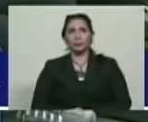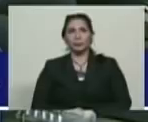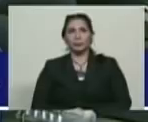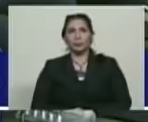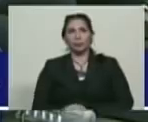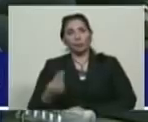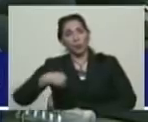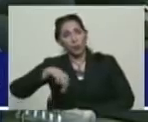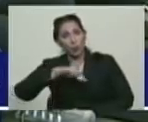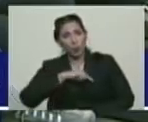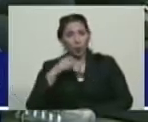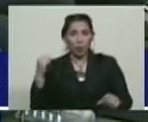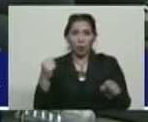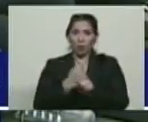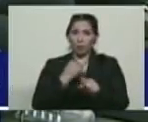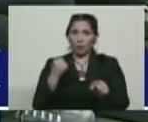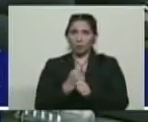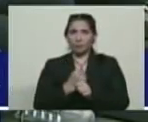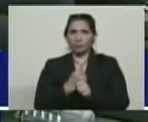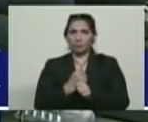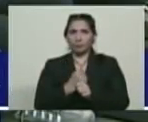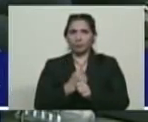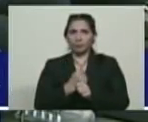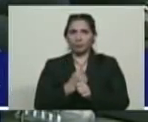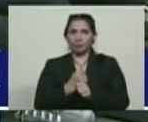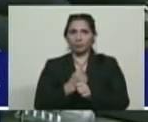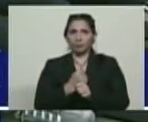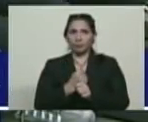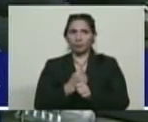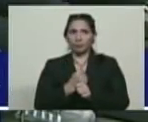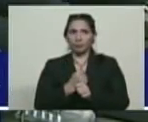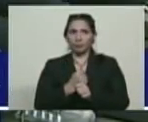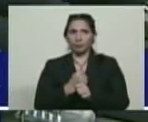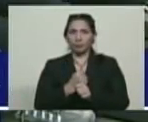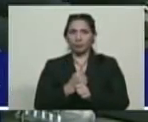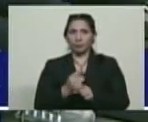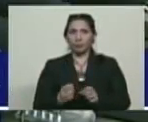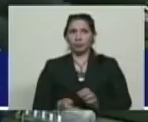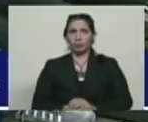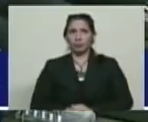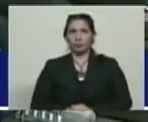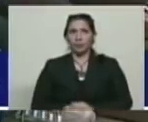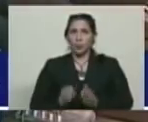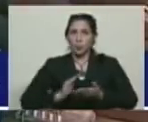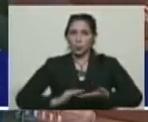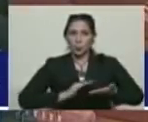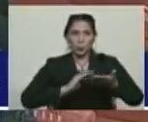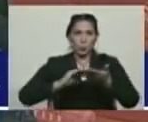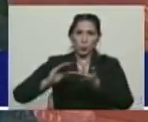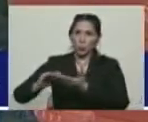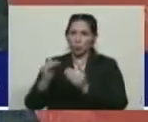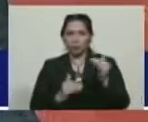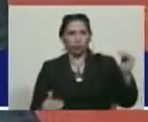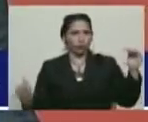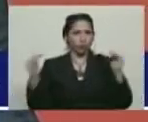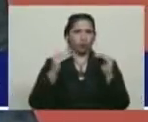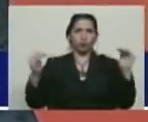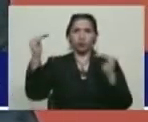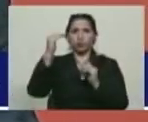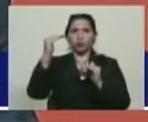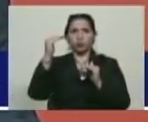hemos trabajado inclusive para desatar resolver superar cualquier